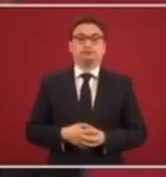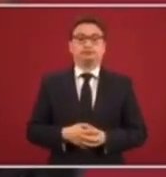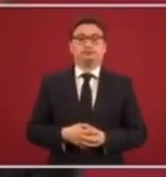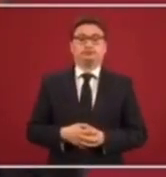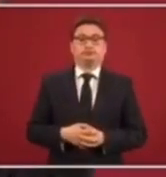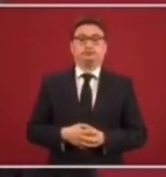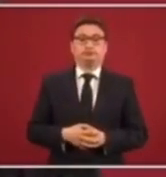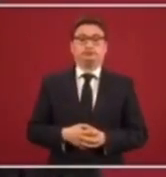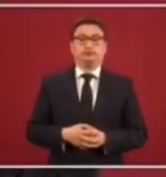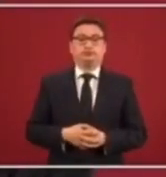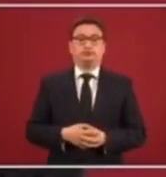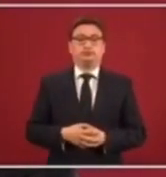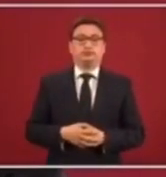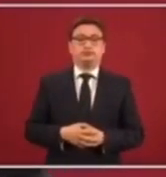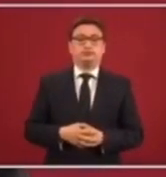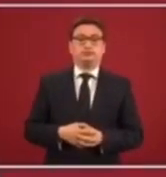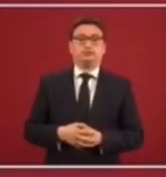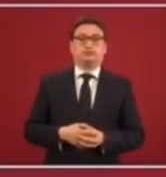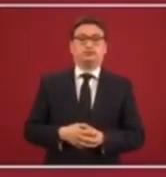estamos, vamos a decir,